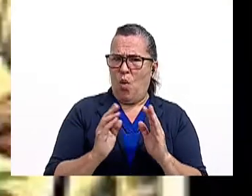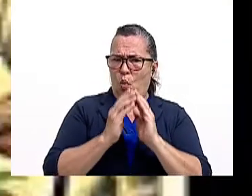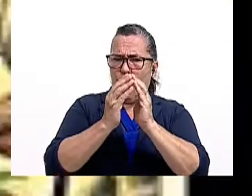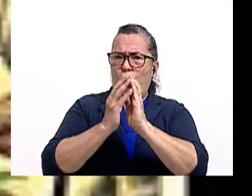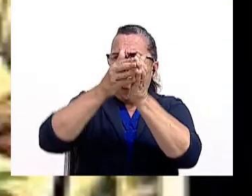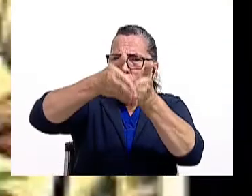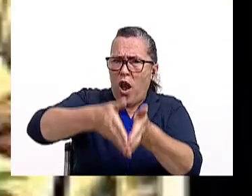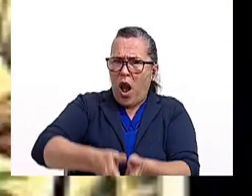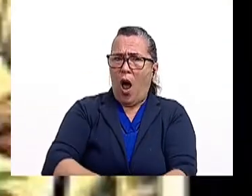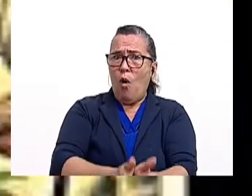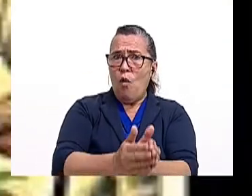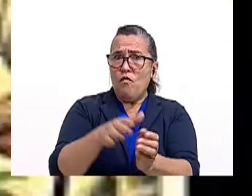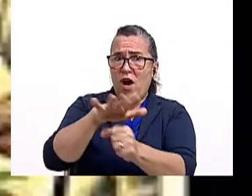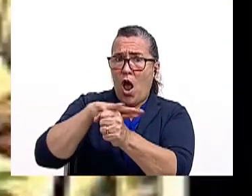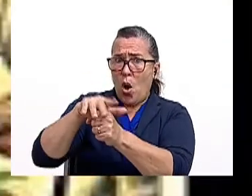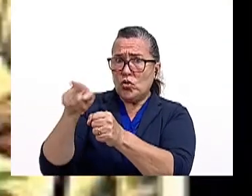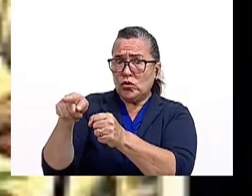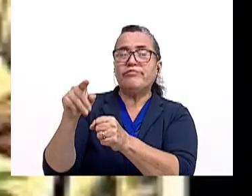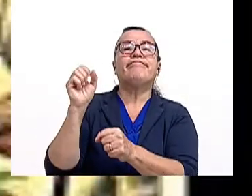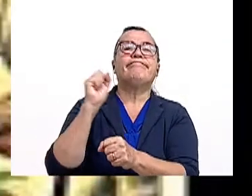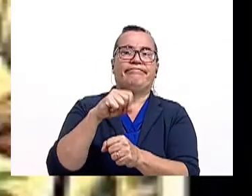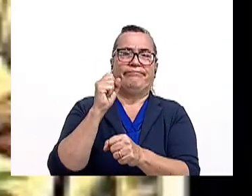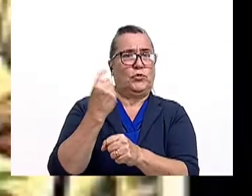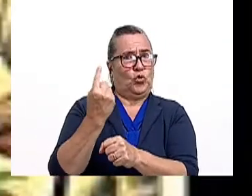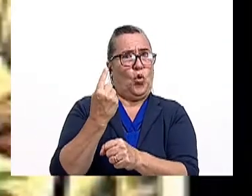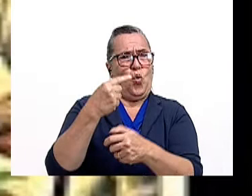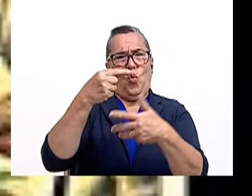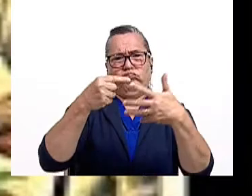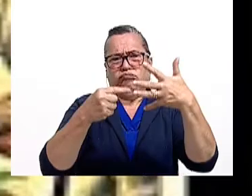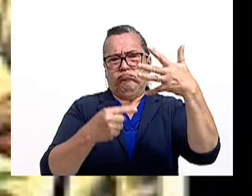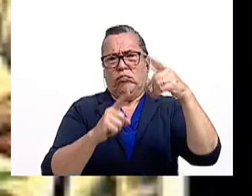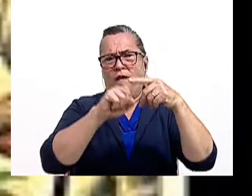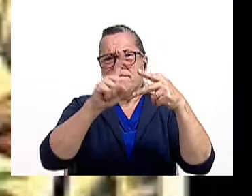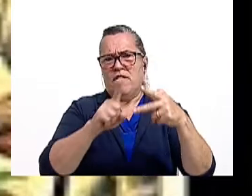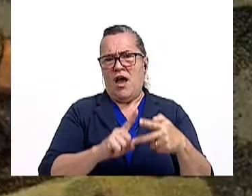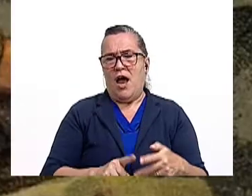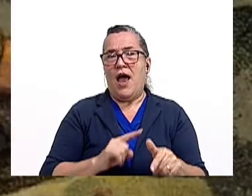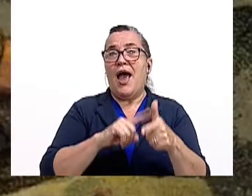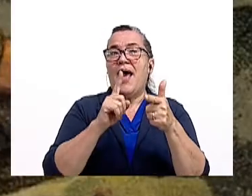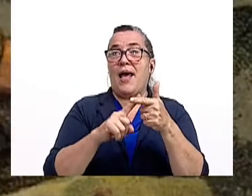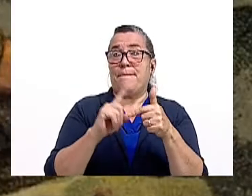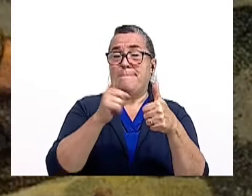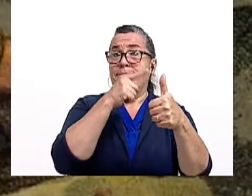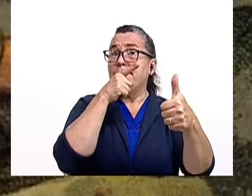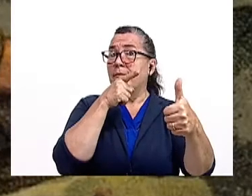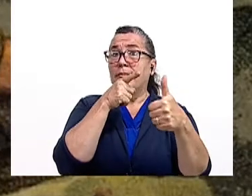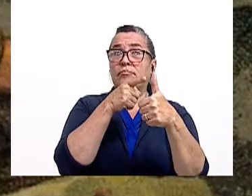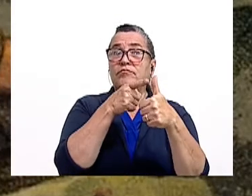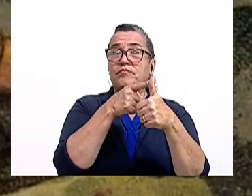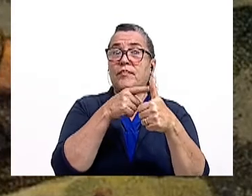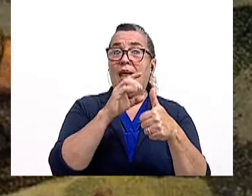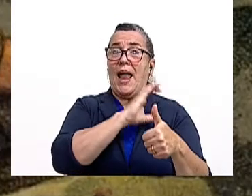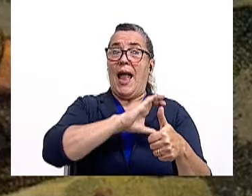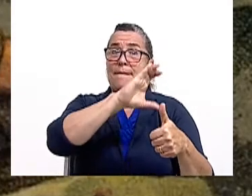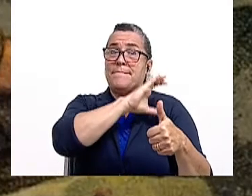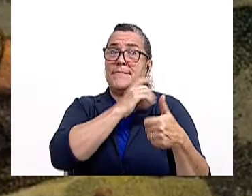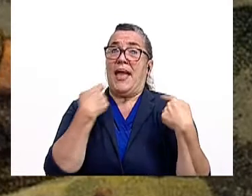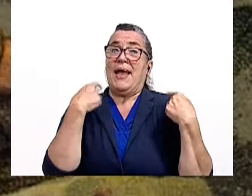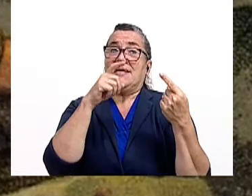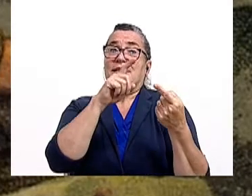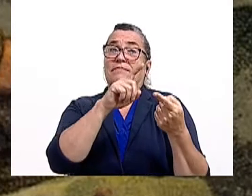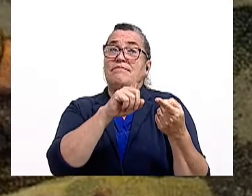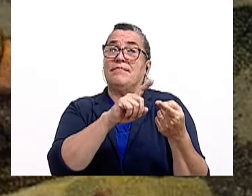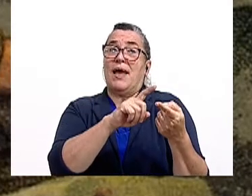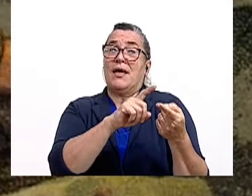náufragos? Pues sí, y no solo uno, sino varios. El primero fue el capitán español